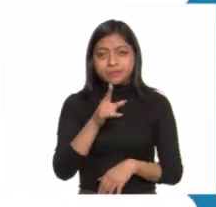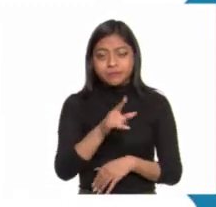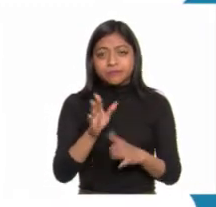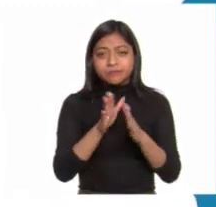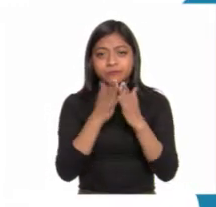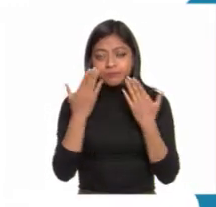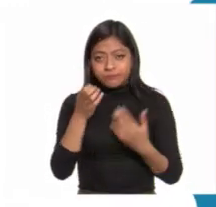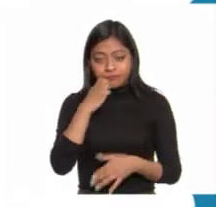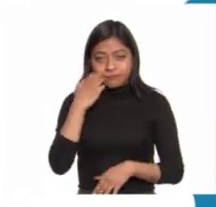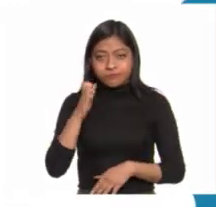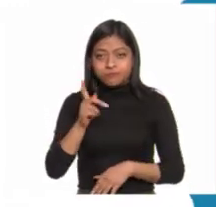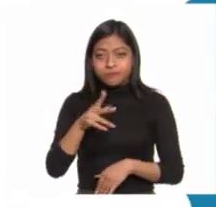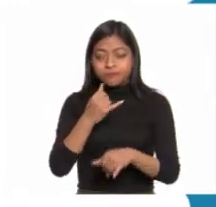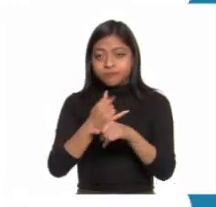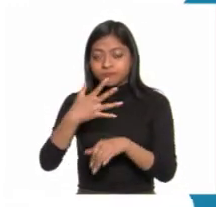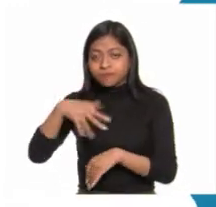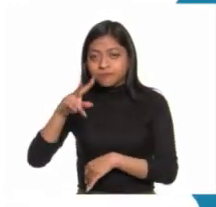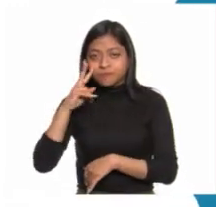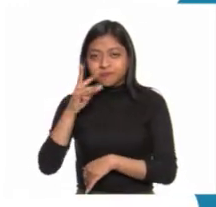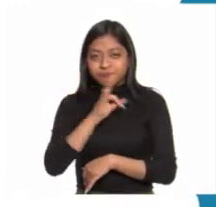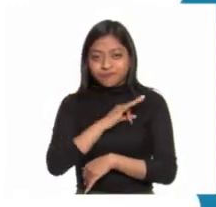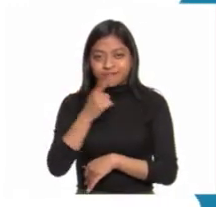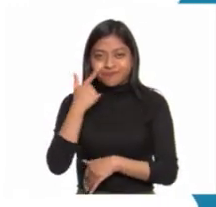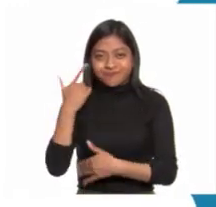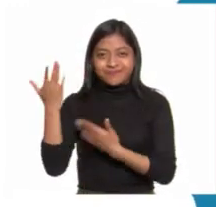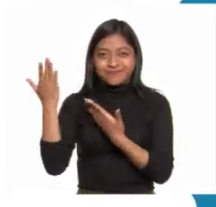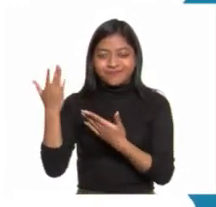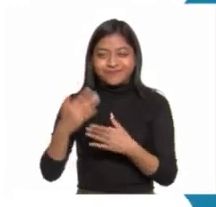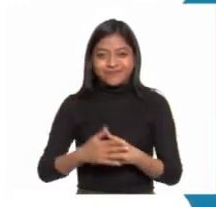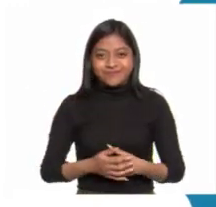los libros de texto en la página